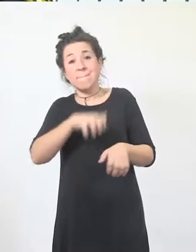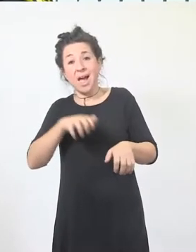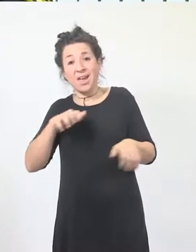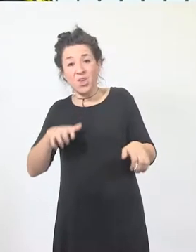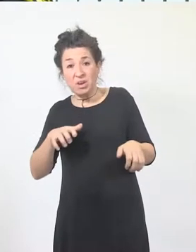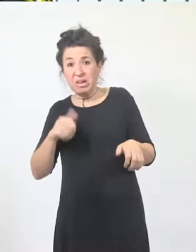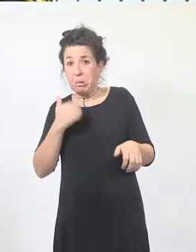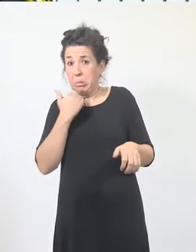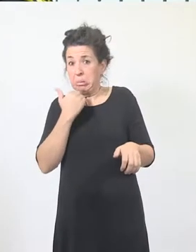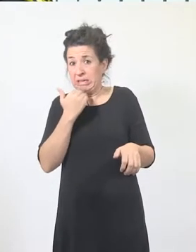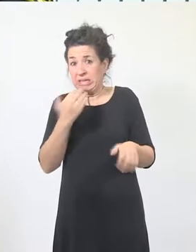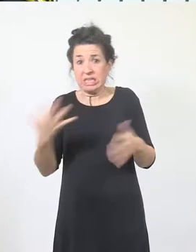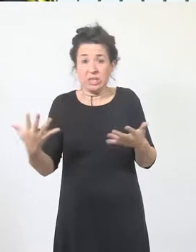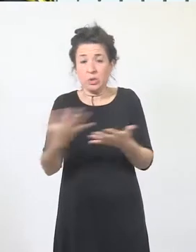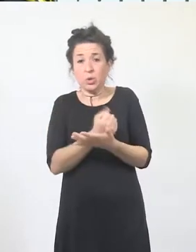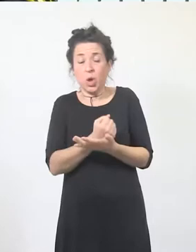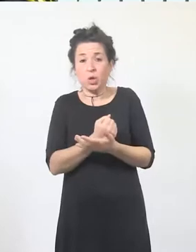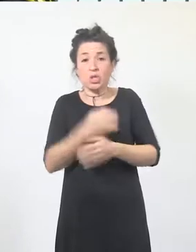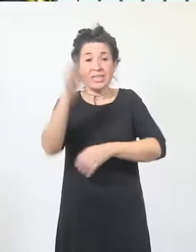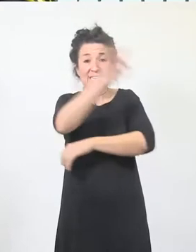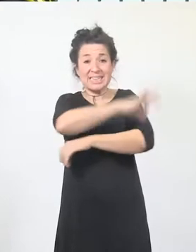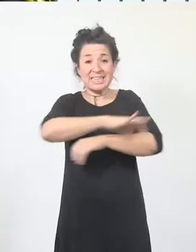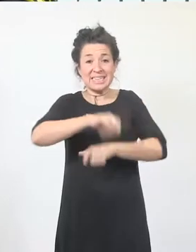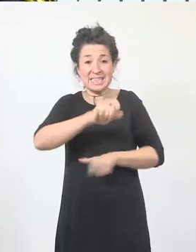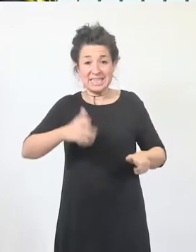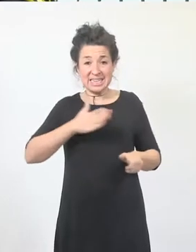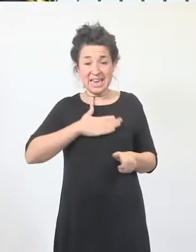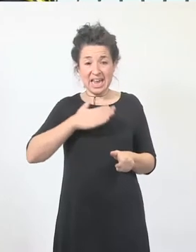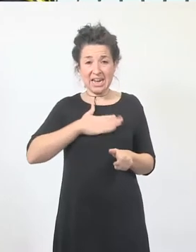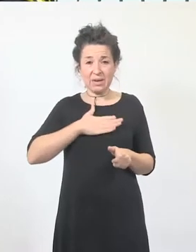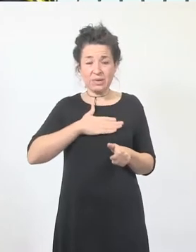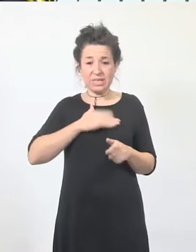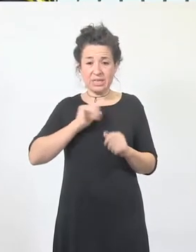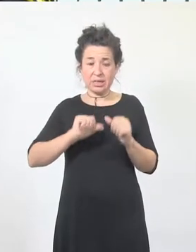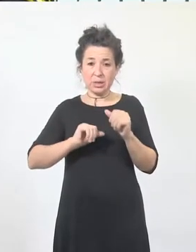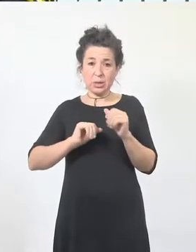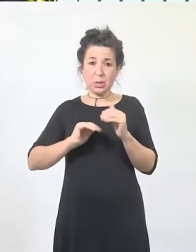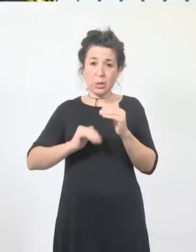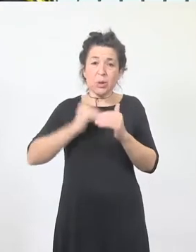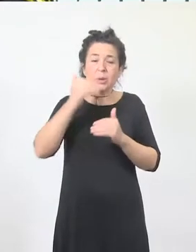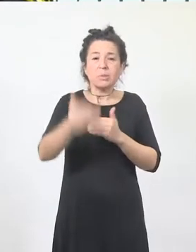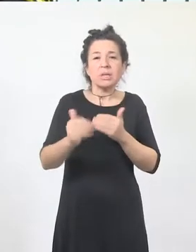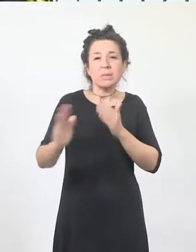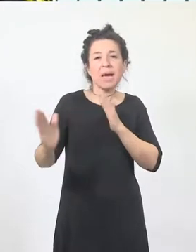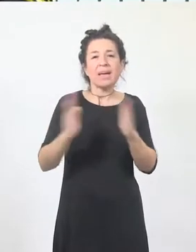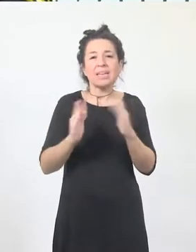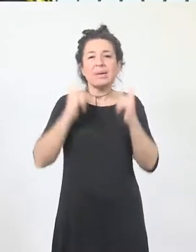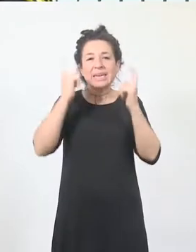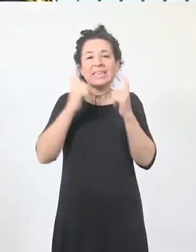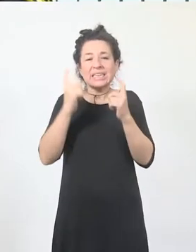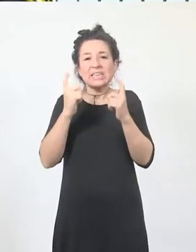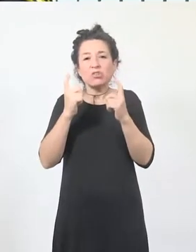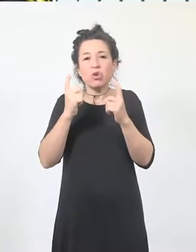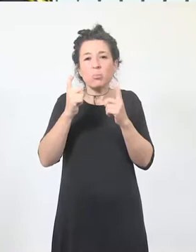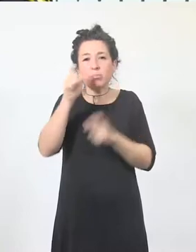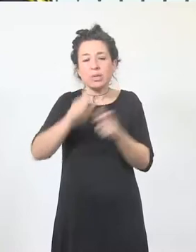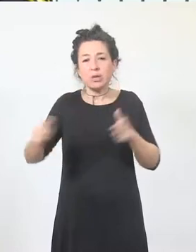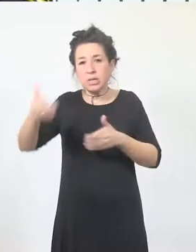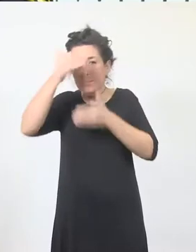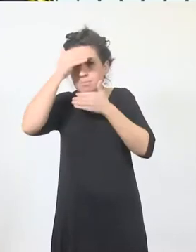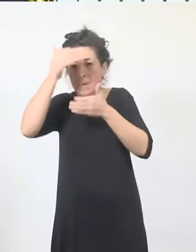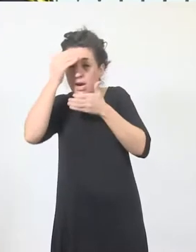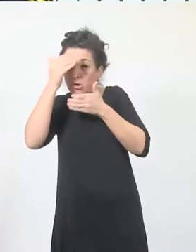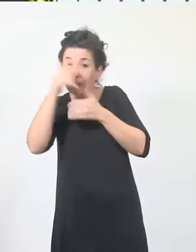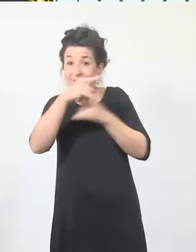todos eran saharauis. Como otra etapa siguiente, intentó introducir a marroquíes que